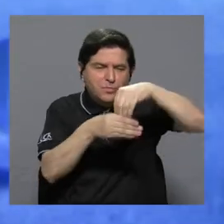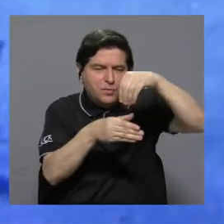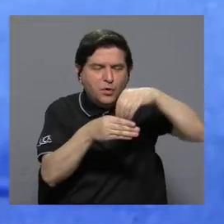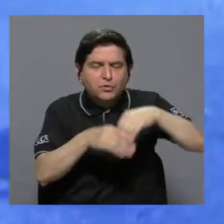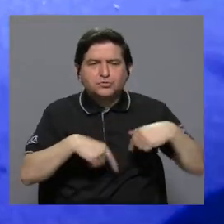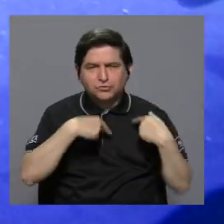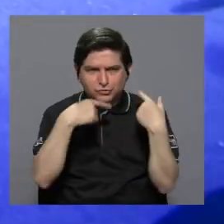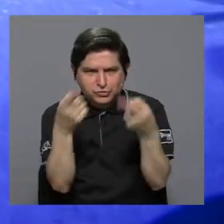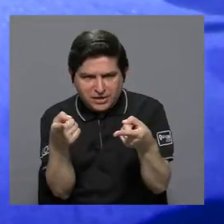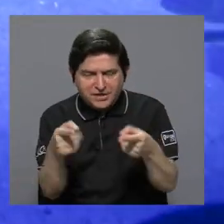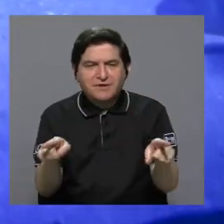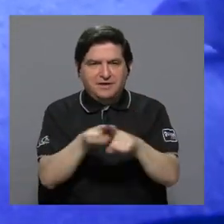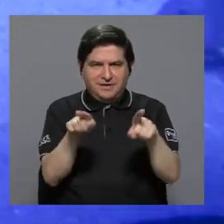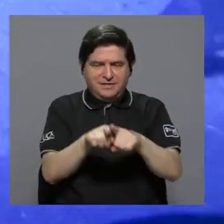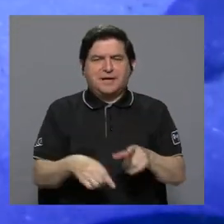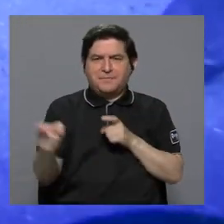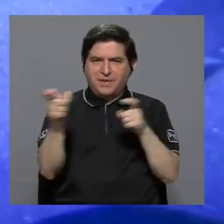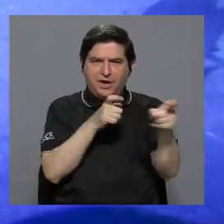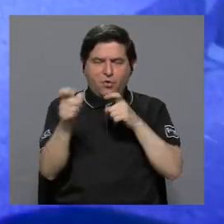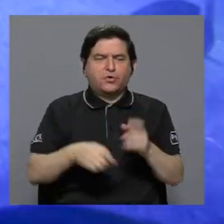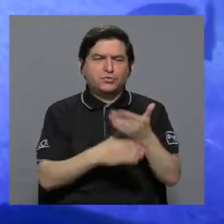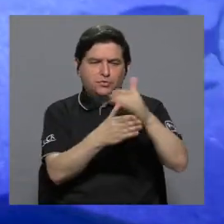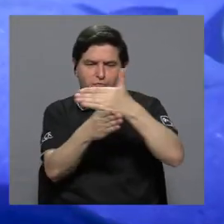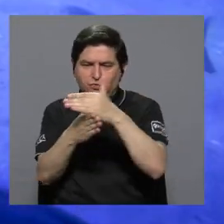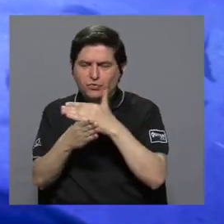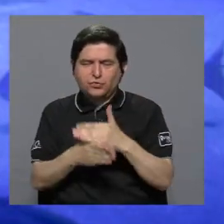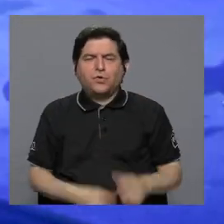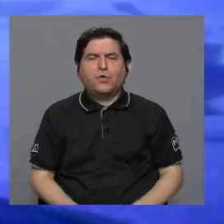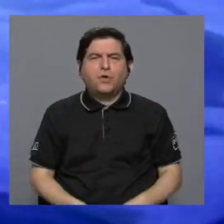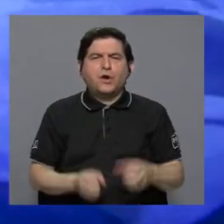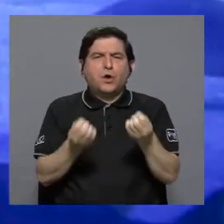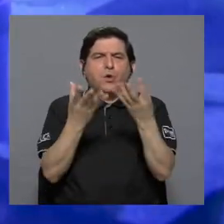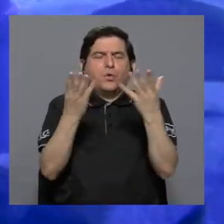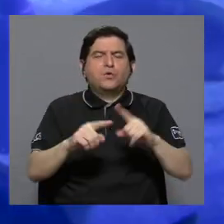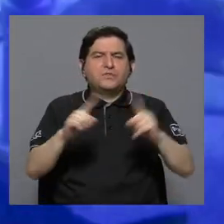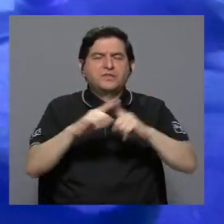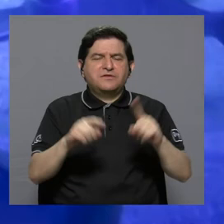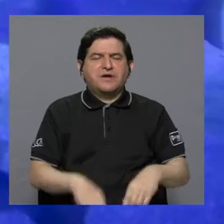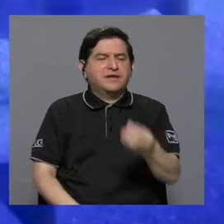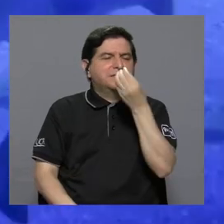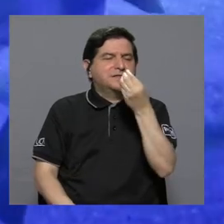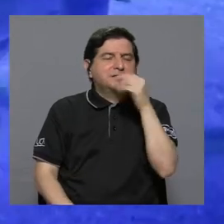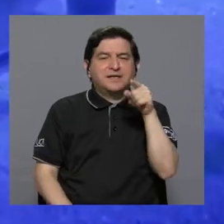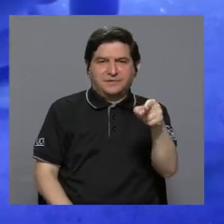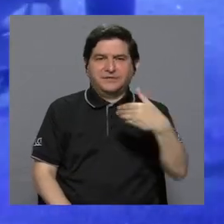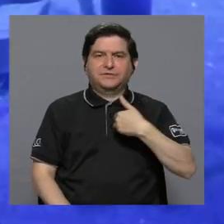que transporta y porque controla la distribución y abundancia de sus presas.